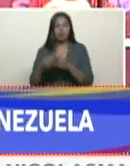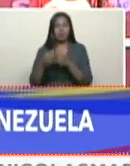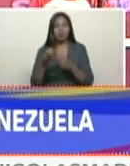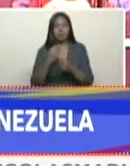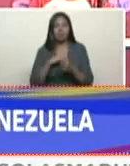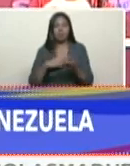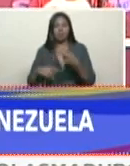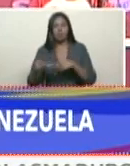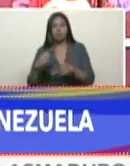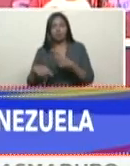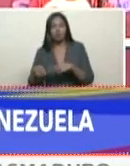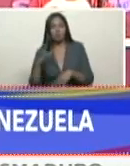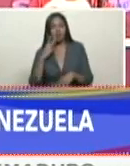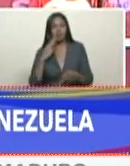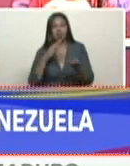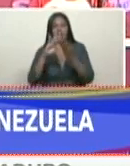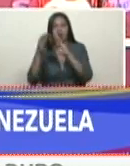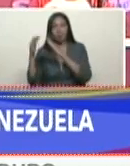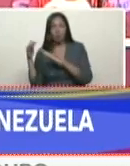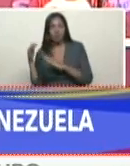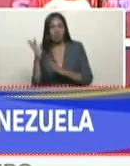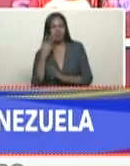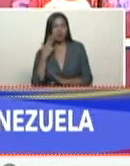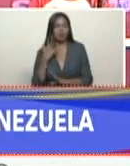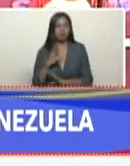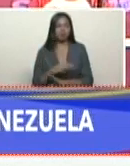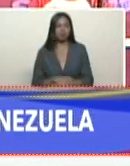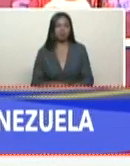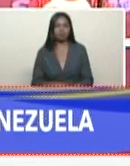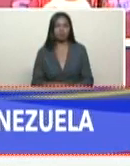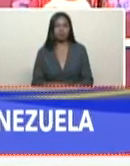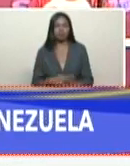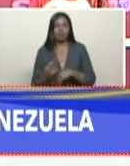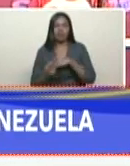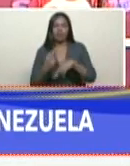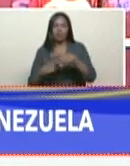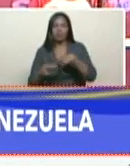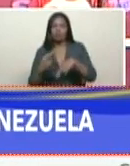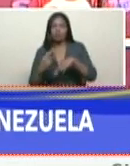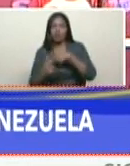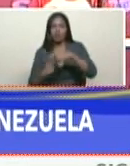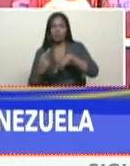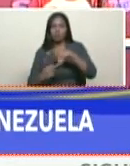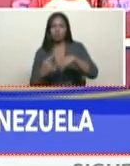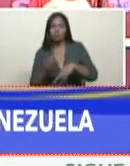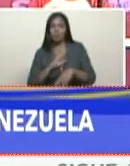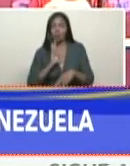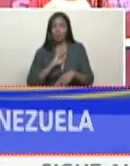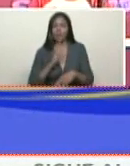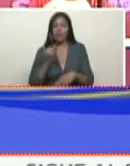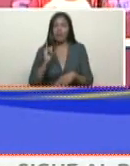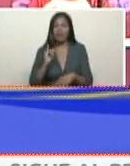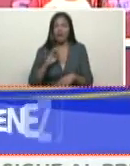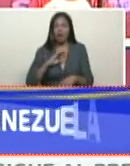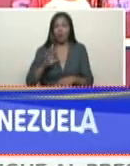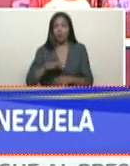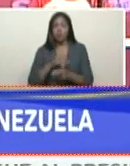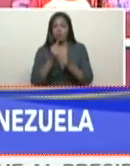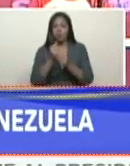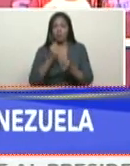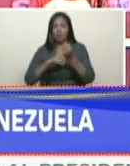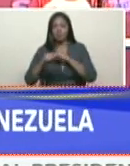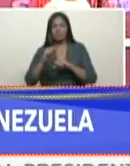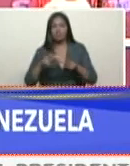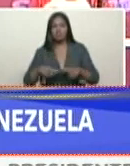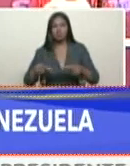producción comunal, por ejemplo. La revolución económica de las unidades populares de defensa integral